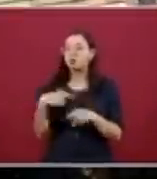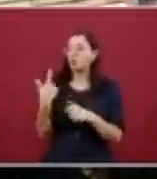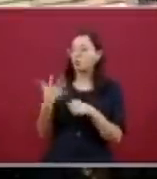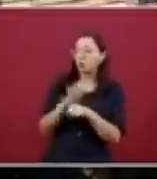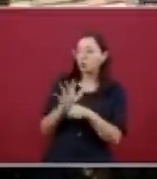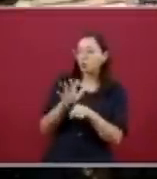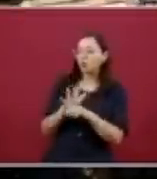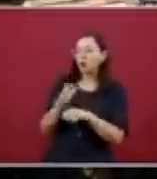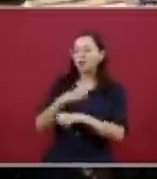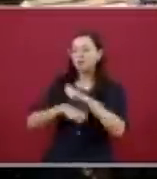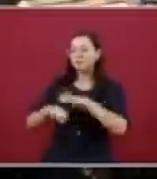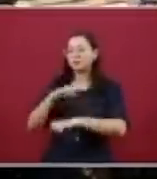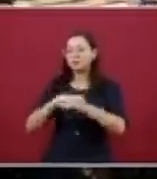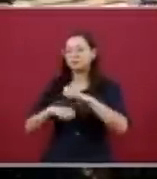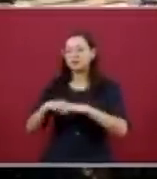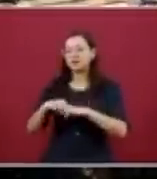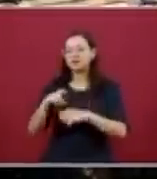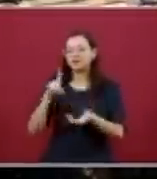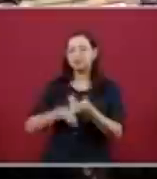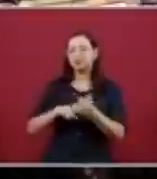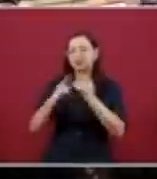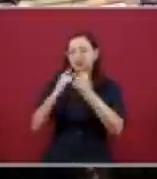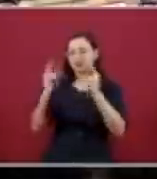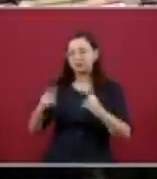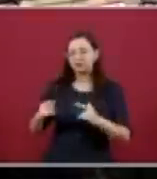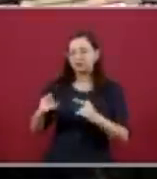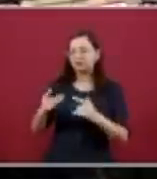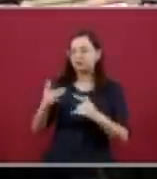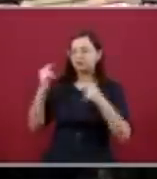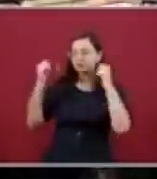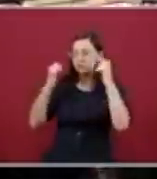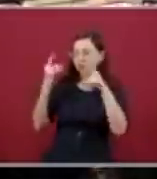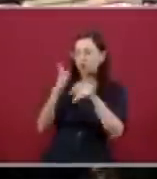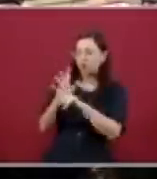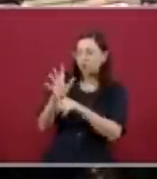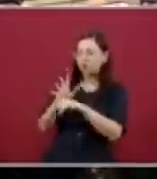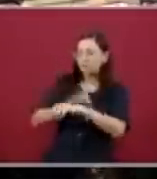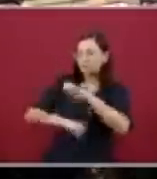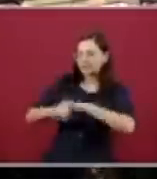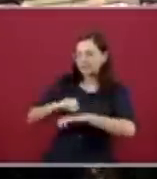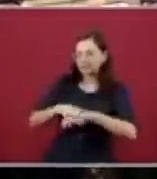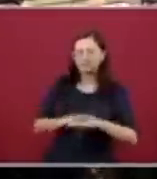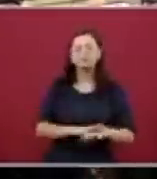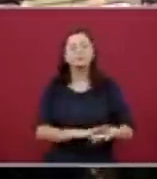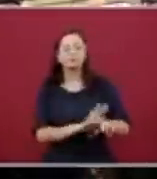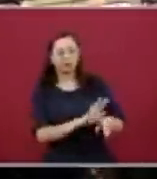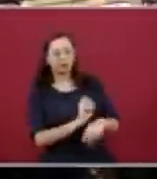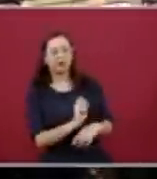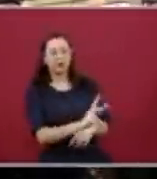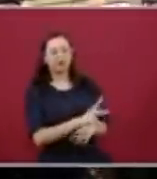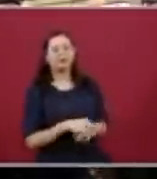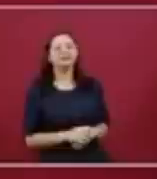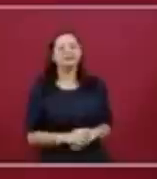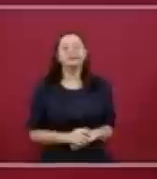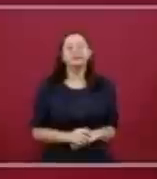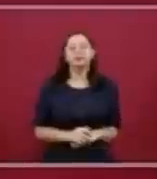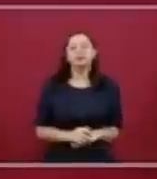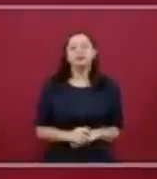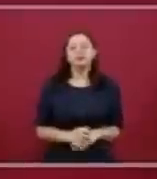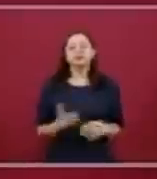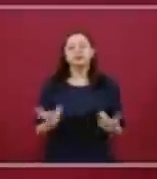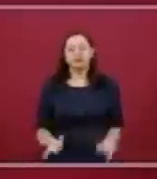participar en la organización del tianguis turístico. Se hizo una participación importante